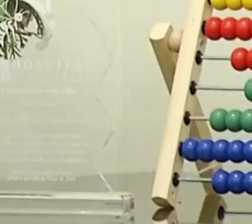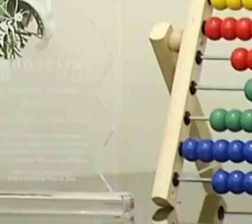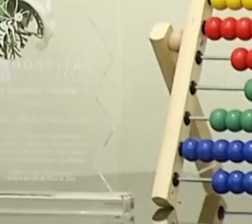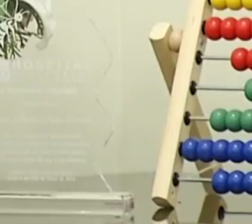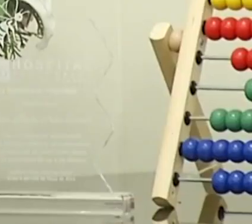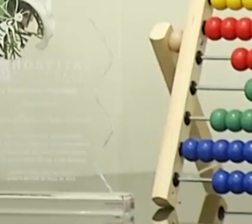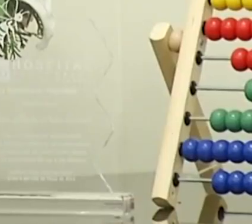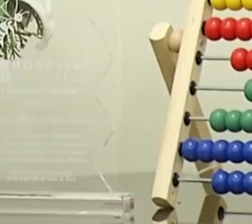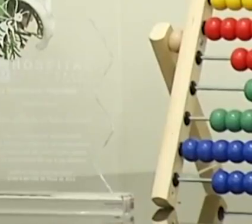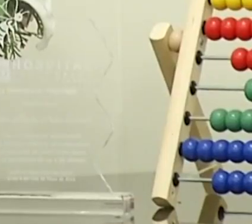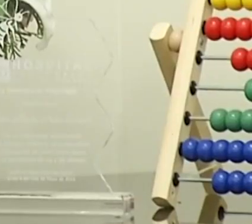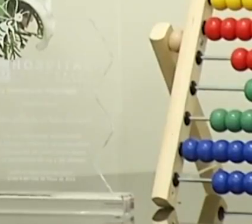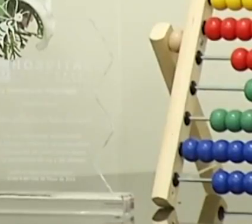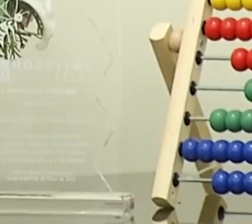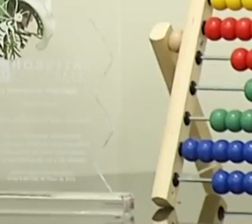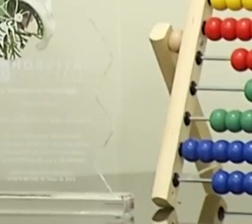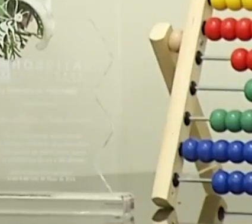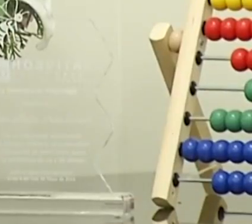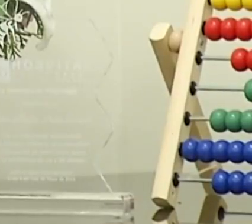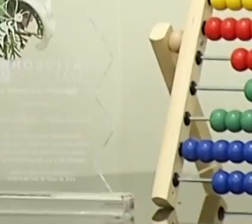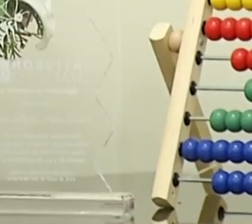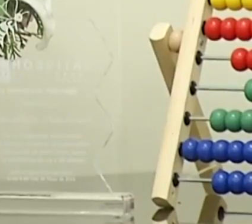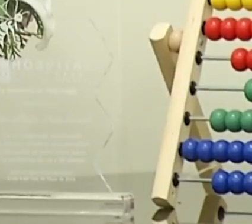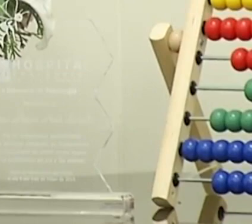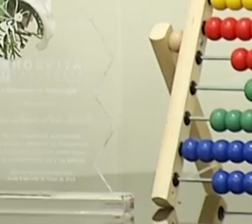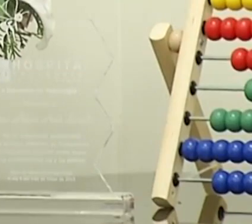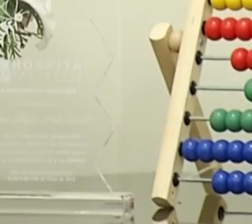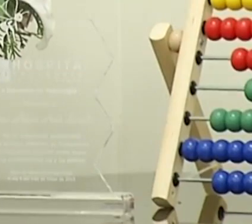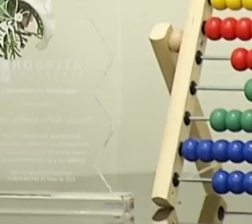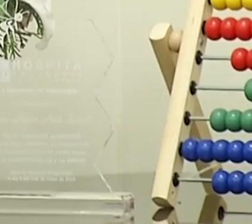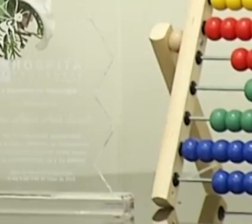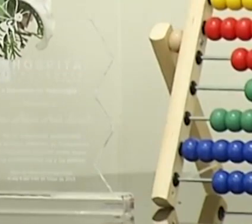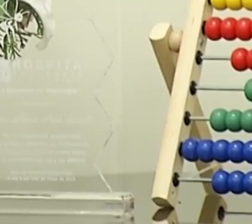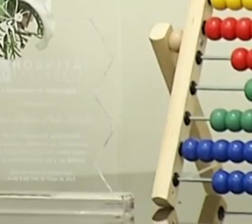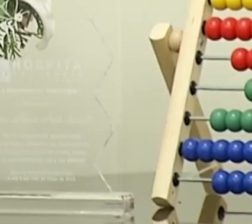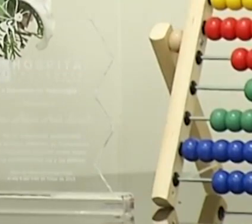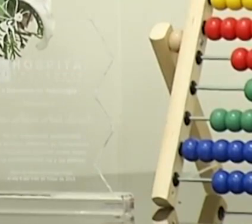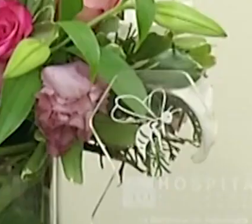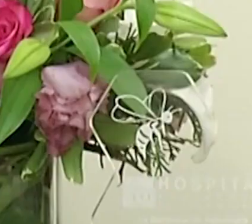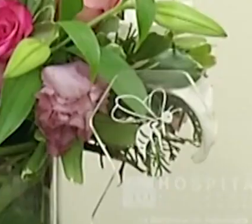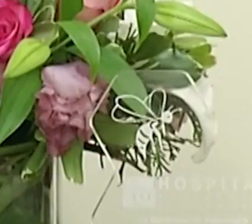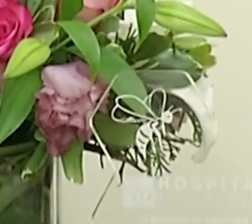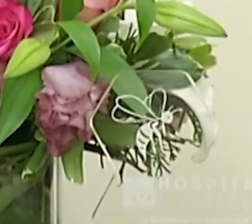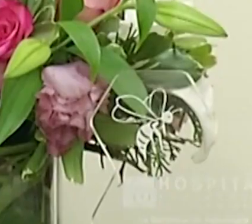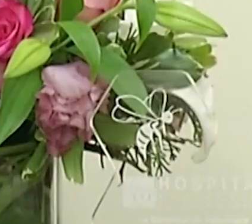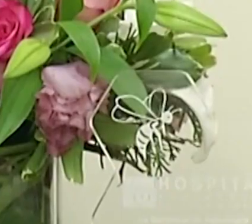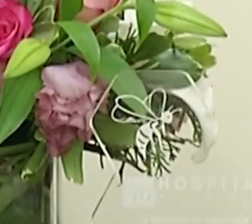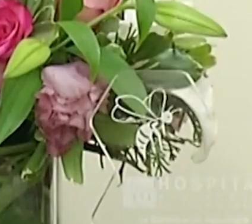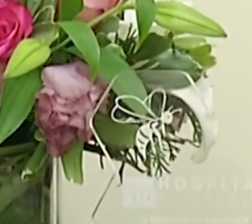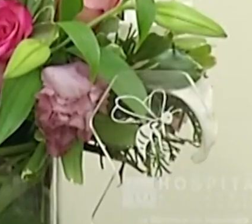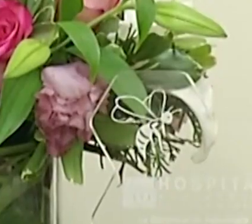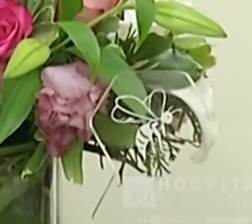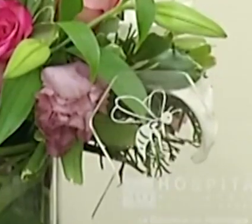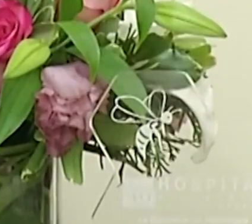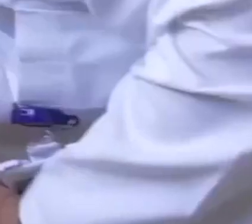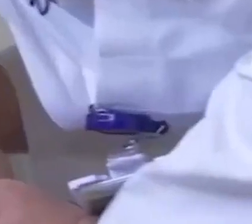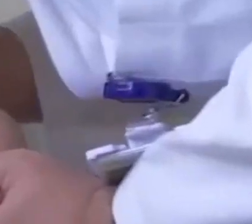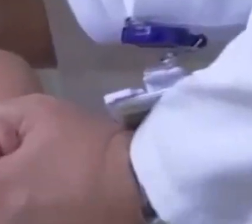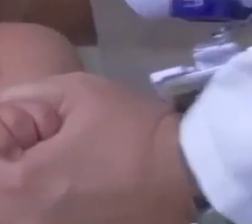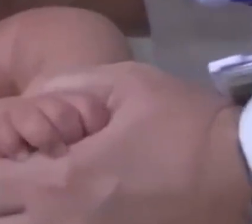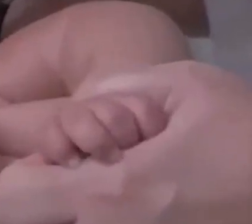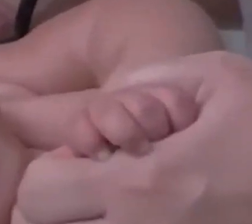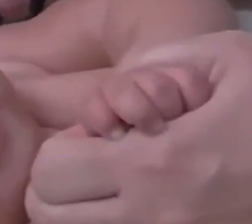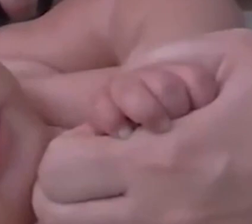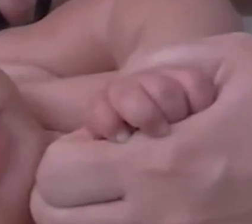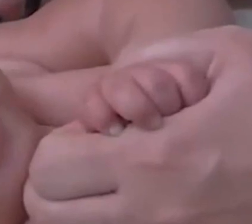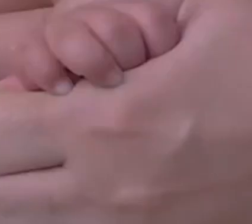endocrinología, hemato-oncología. En fin, resolvemos todos los problemas de salud de los niños de nuestro país.